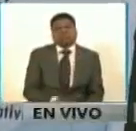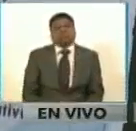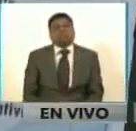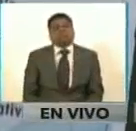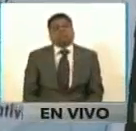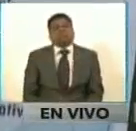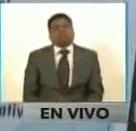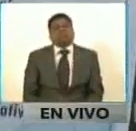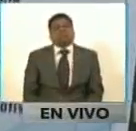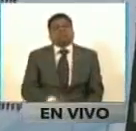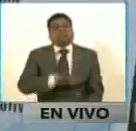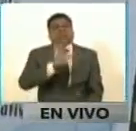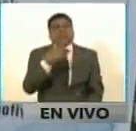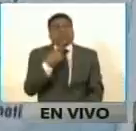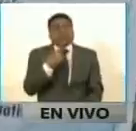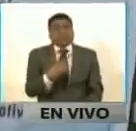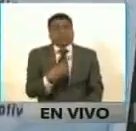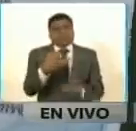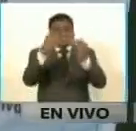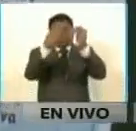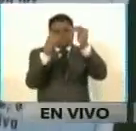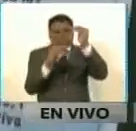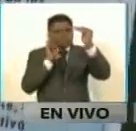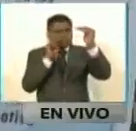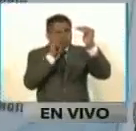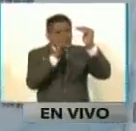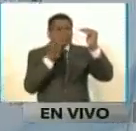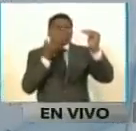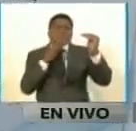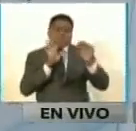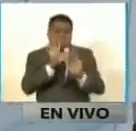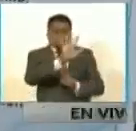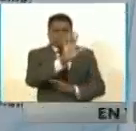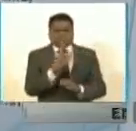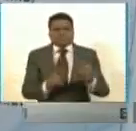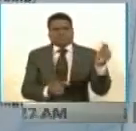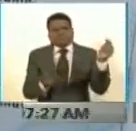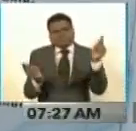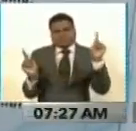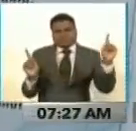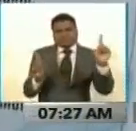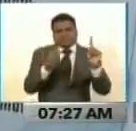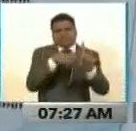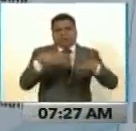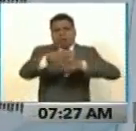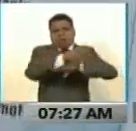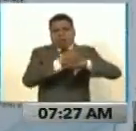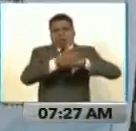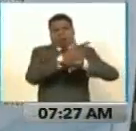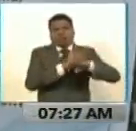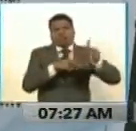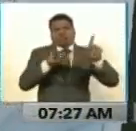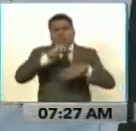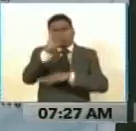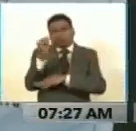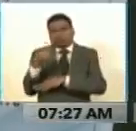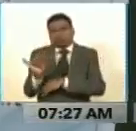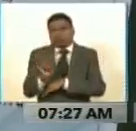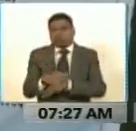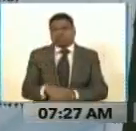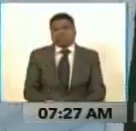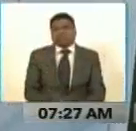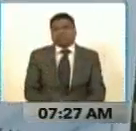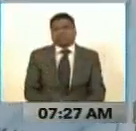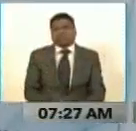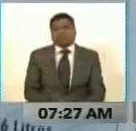colocados uno frente al otro por ejemplo departamento de la guajira es con zulia